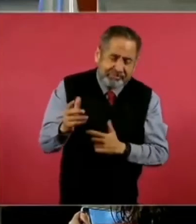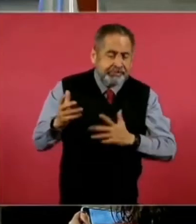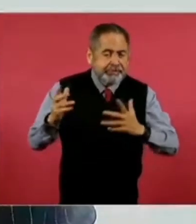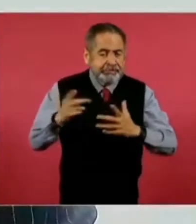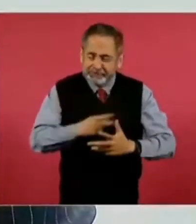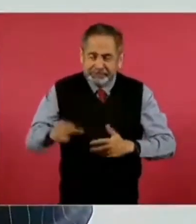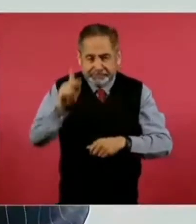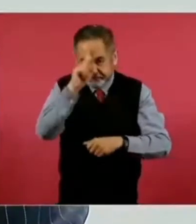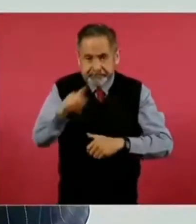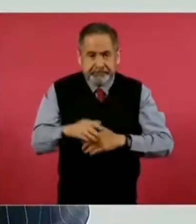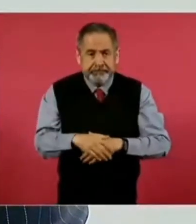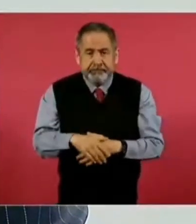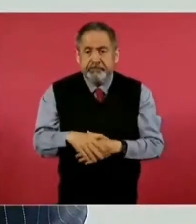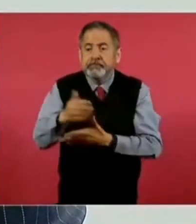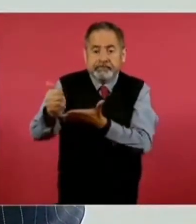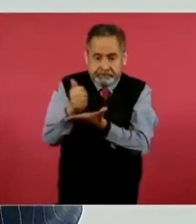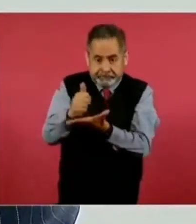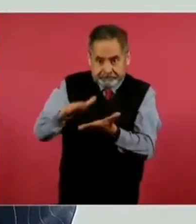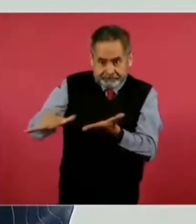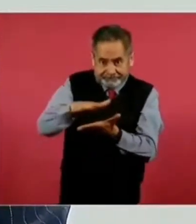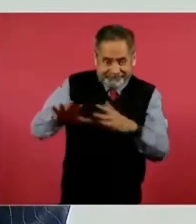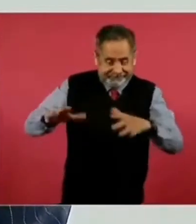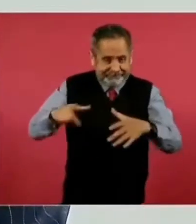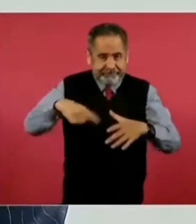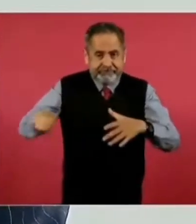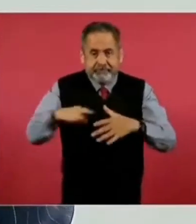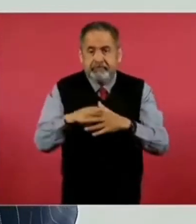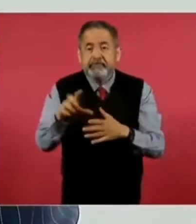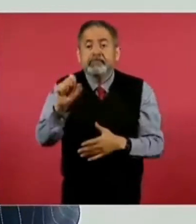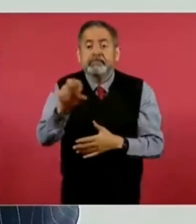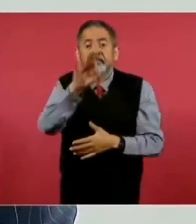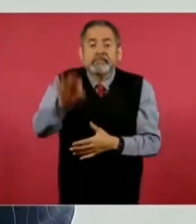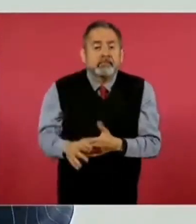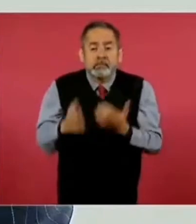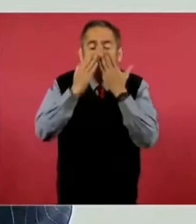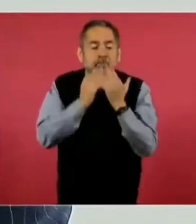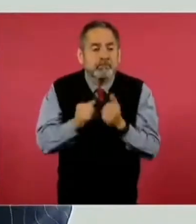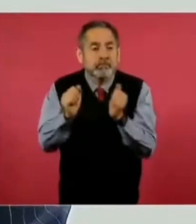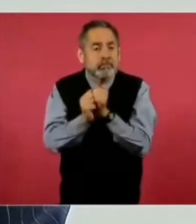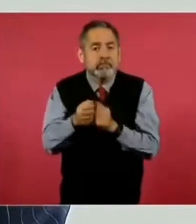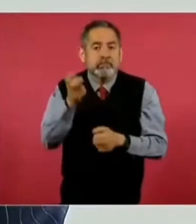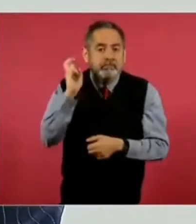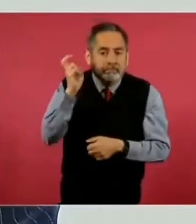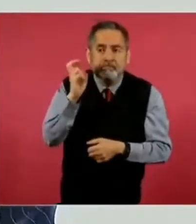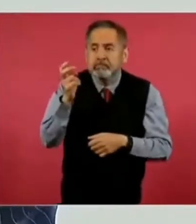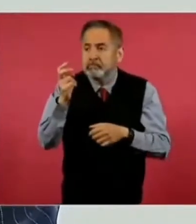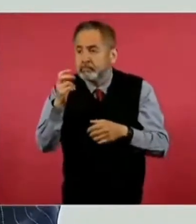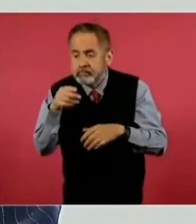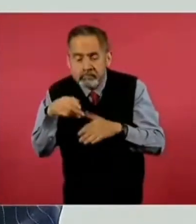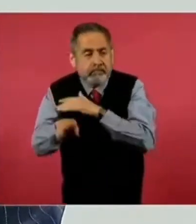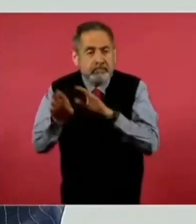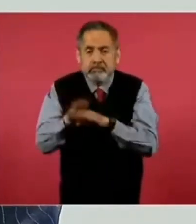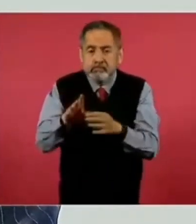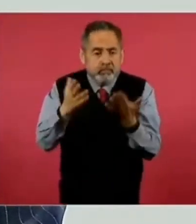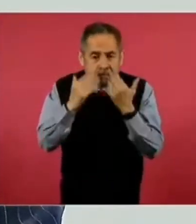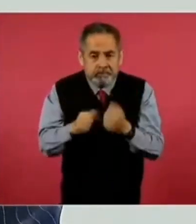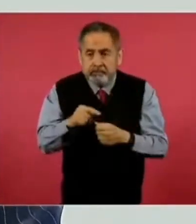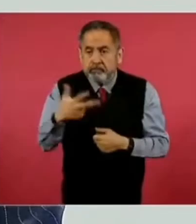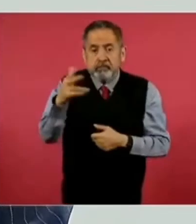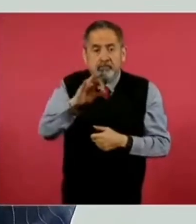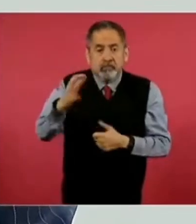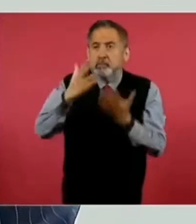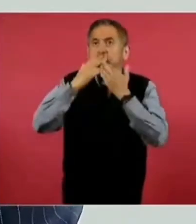urbana, el 60% de la población no tiene acceso a servicio de transporte colectivo, el 8% de alumbrado